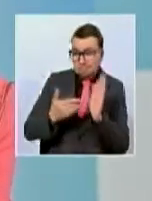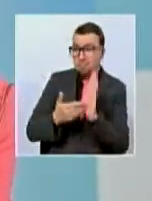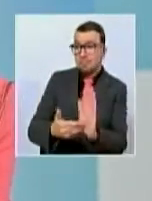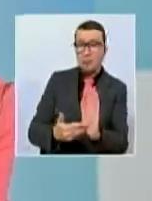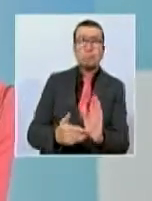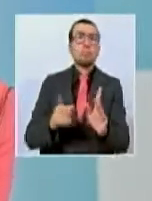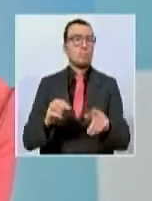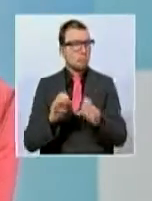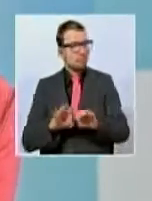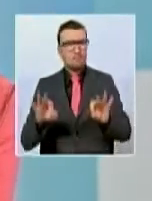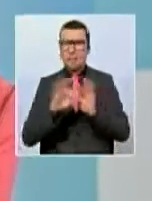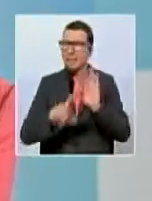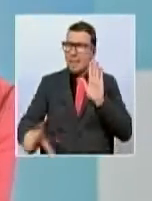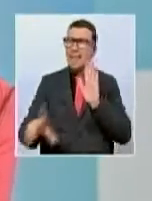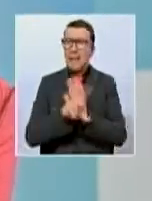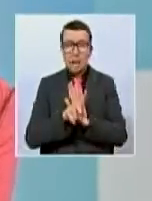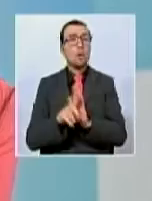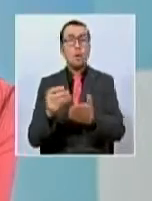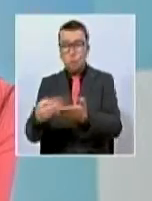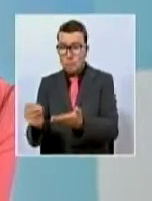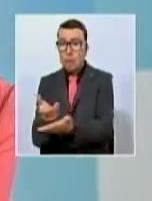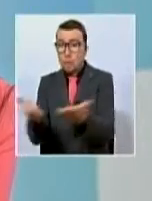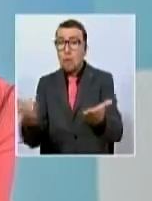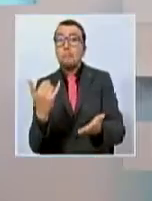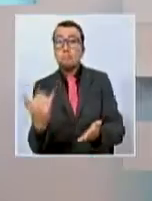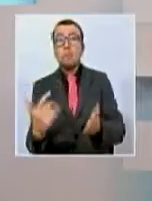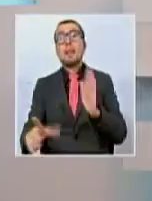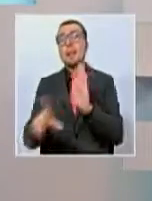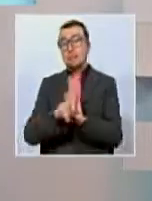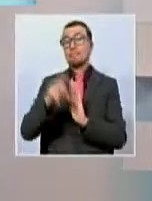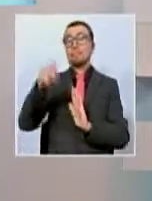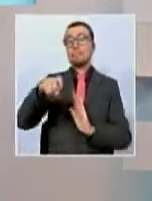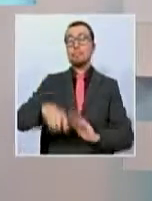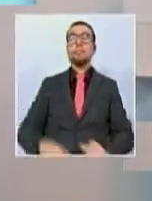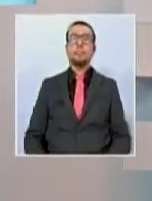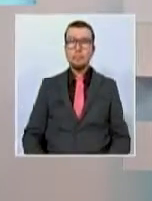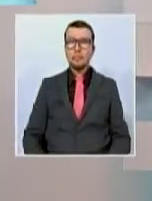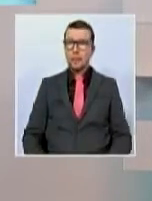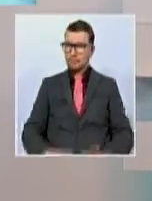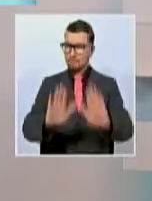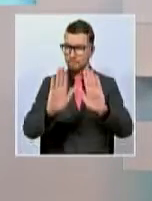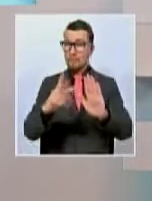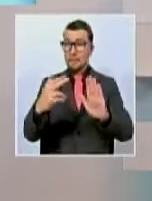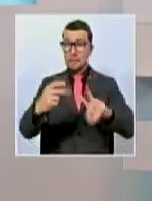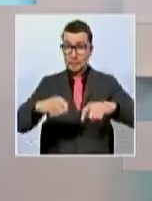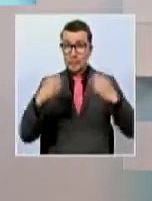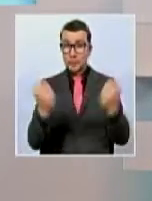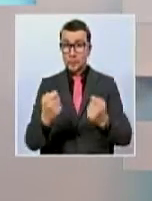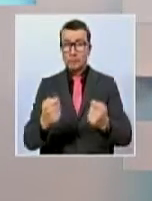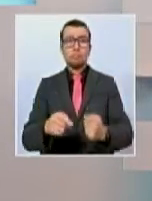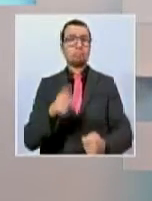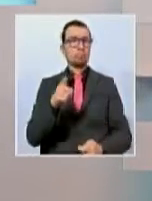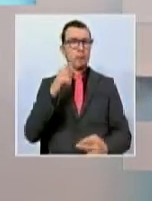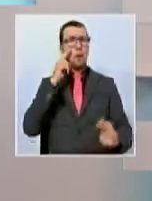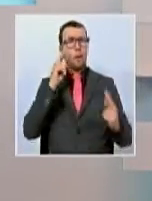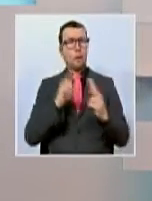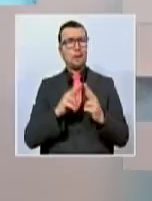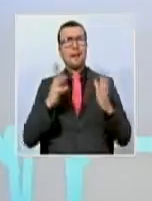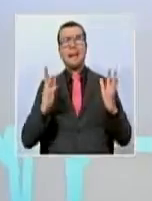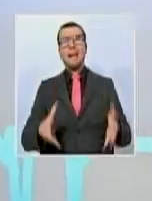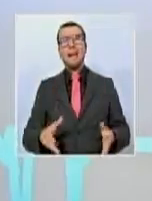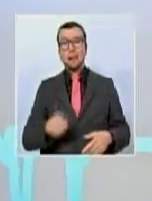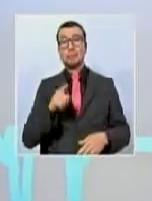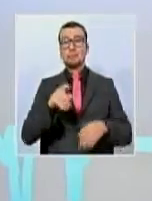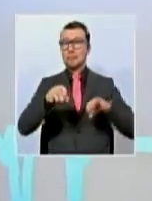juguemos a la legalidad y a comprar productos legales. Ok, vamos a ir a este corte comerciales para entrar ya en materia, que ustedes conozcan un poco cómo